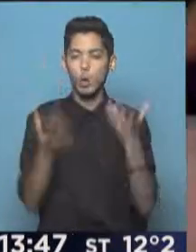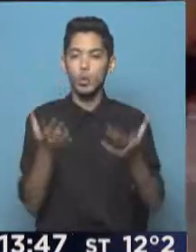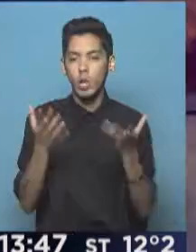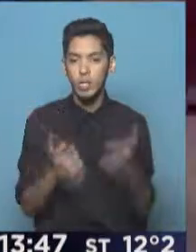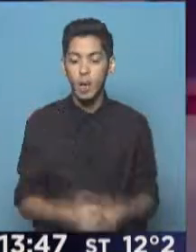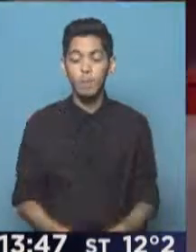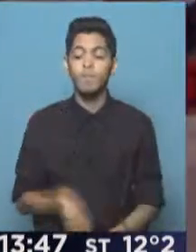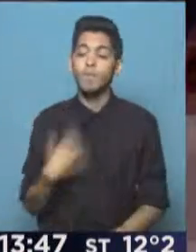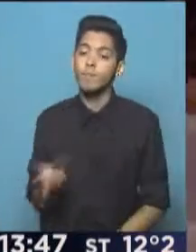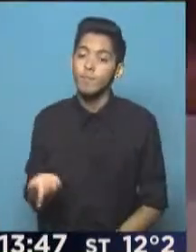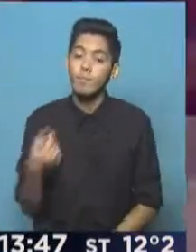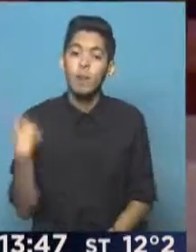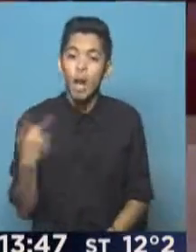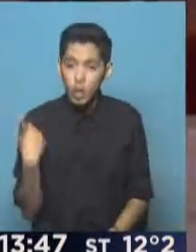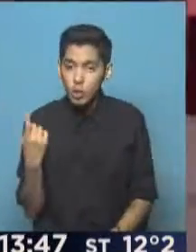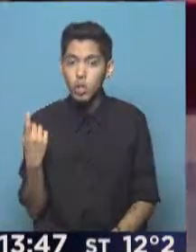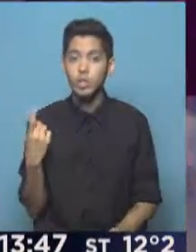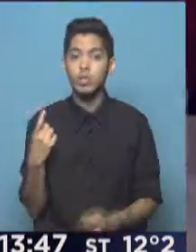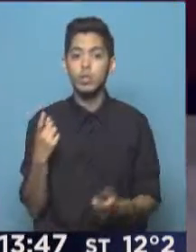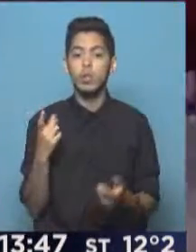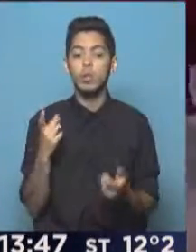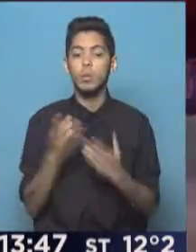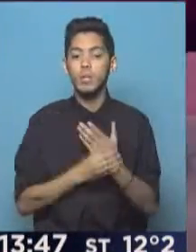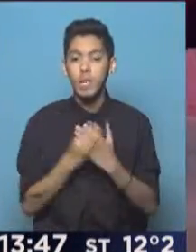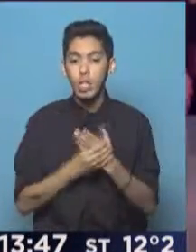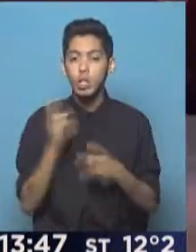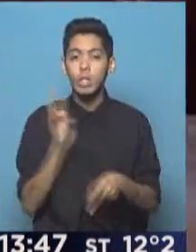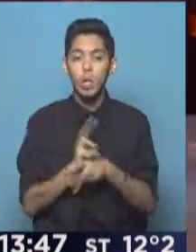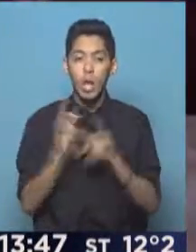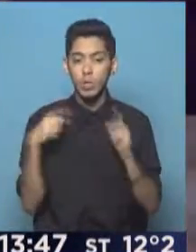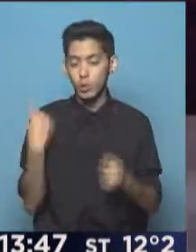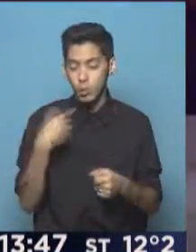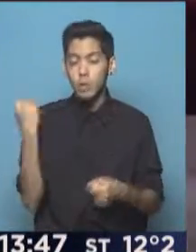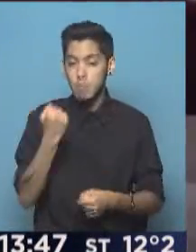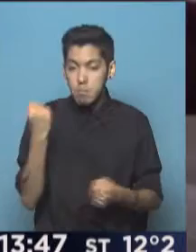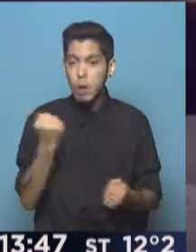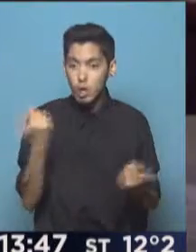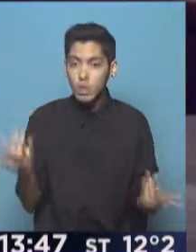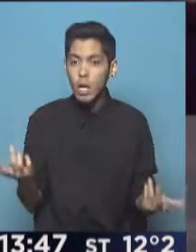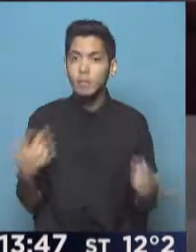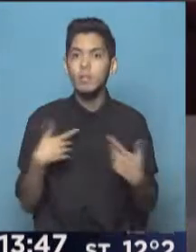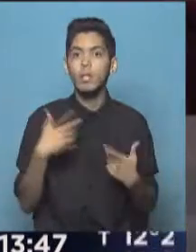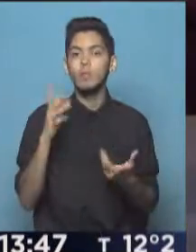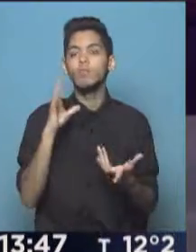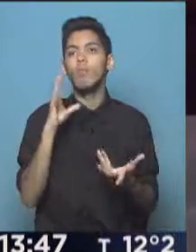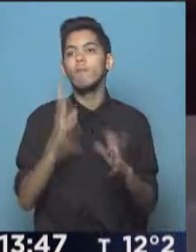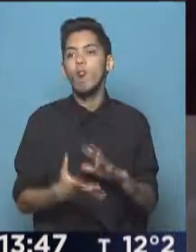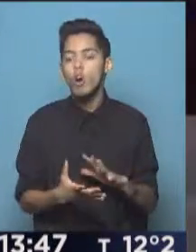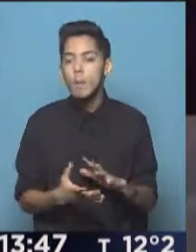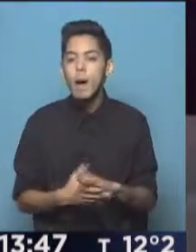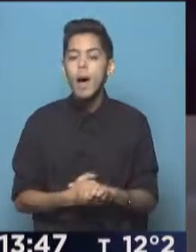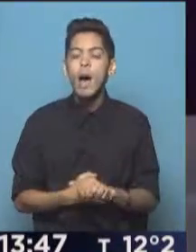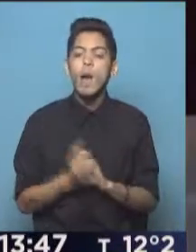Para nosotros el Ministerio de Seguridad y el gobierno es importante porque hemos decidido una estrategia